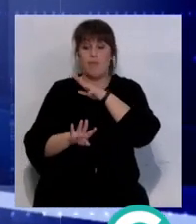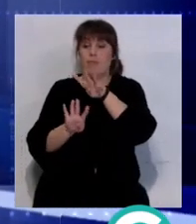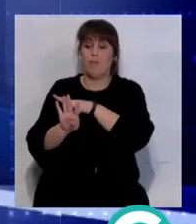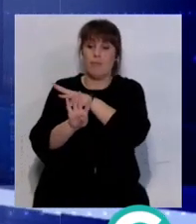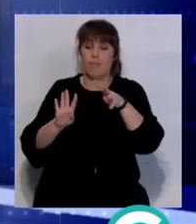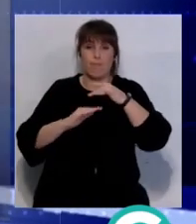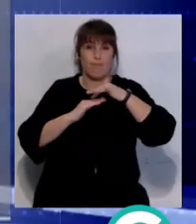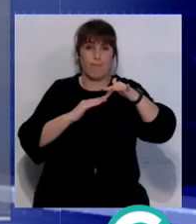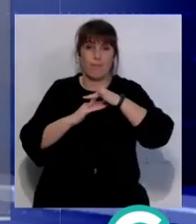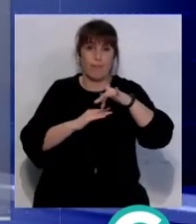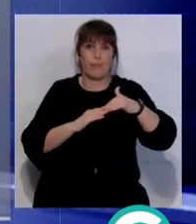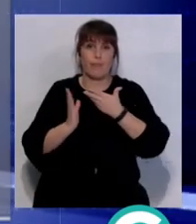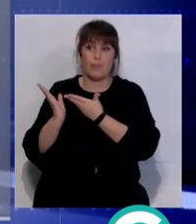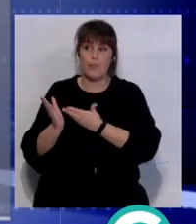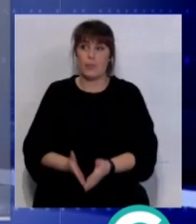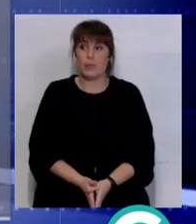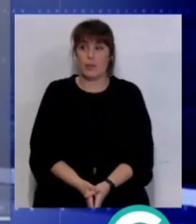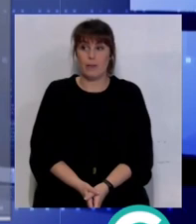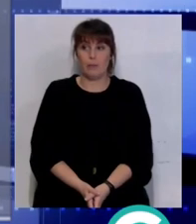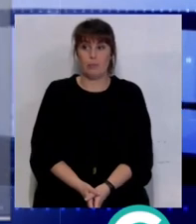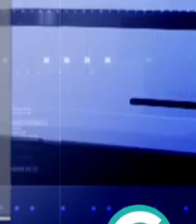de oleajes y mareas.